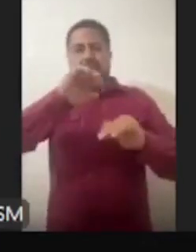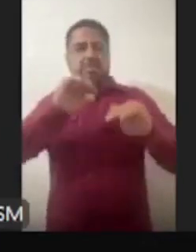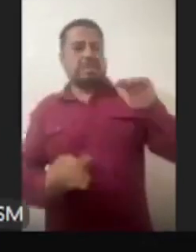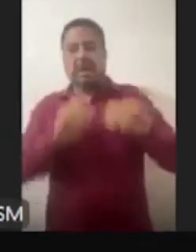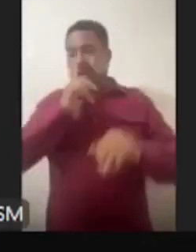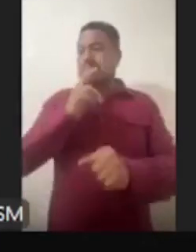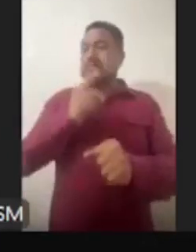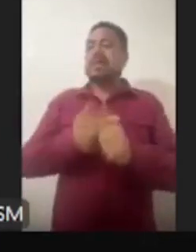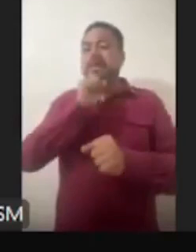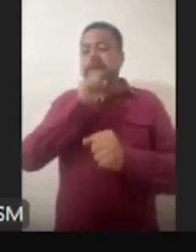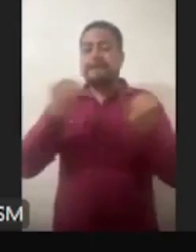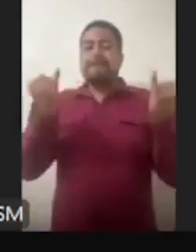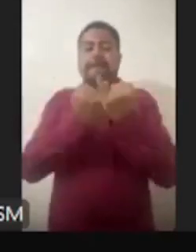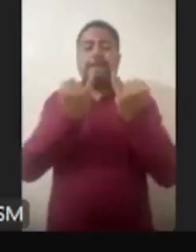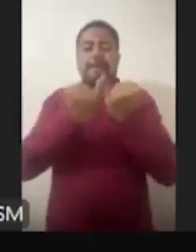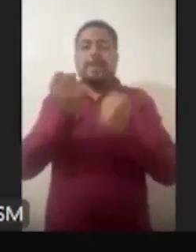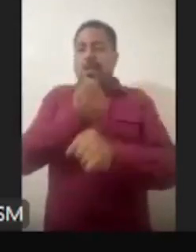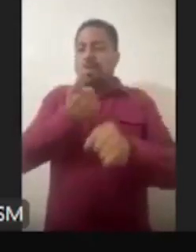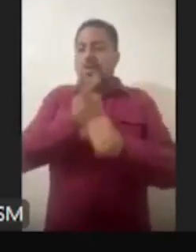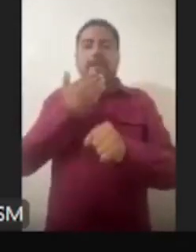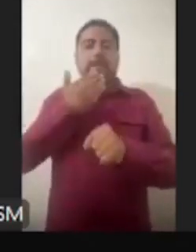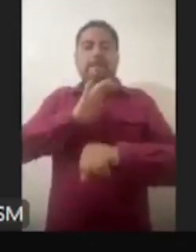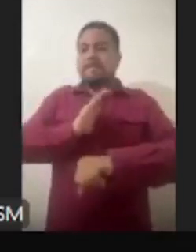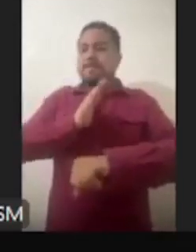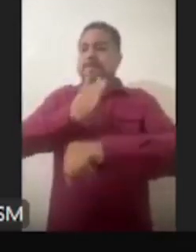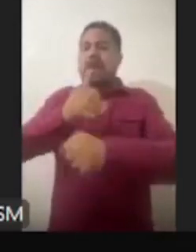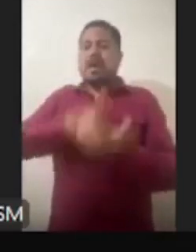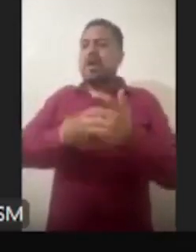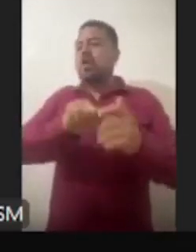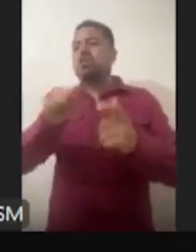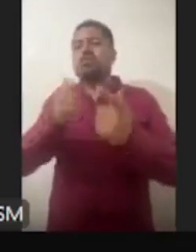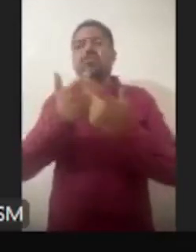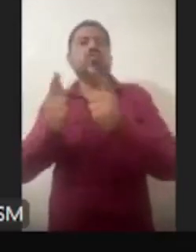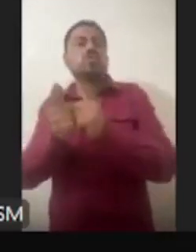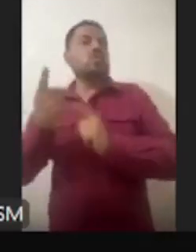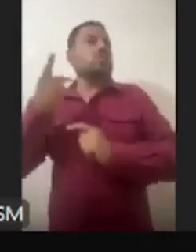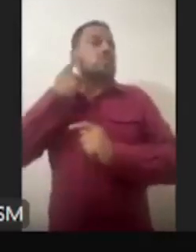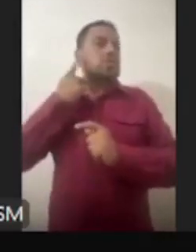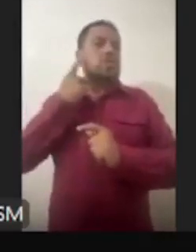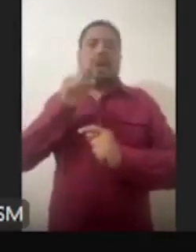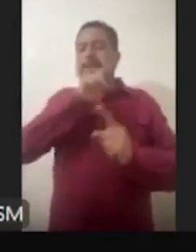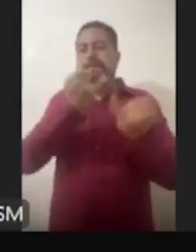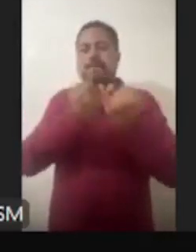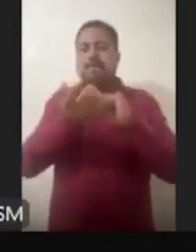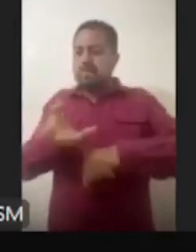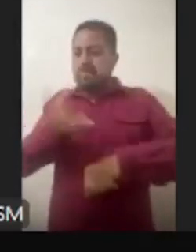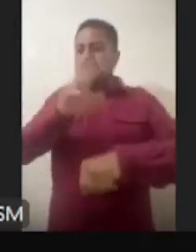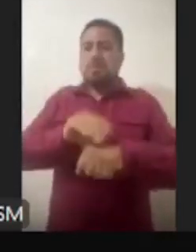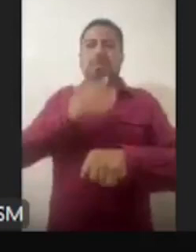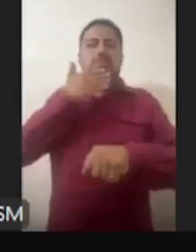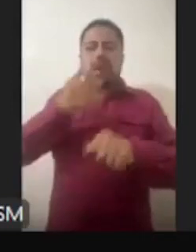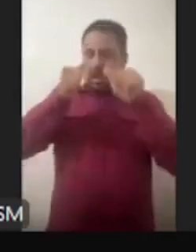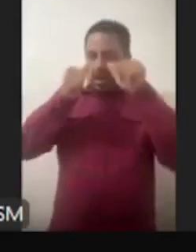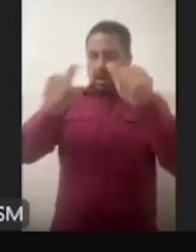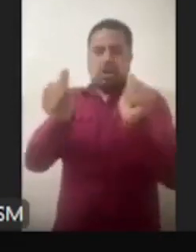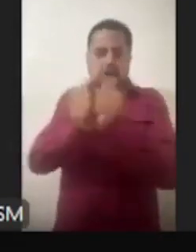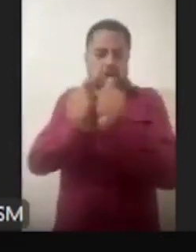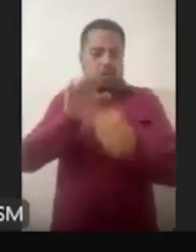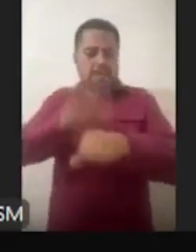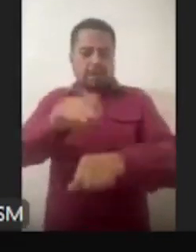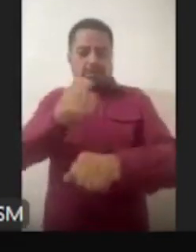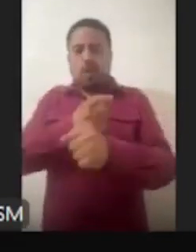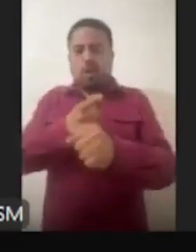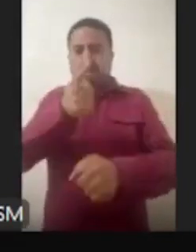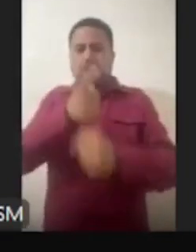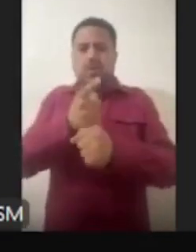oportunamente las sanciones impuestas a otros partidos políticos, lo que les permitió saldar sus respectivas sanciones de forma oportuna. Al respecto, en el proyecto